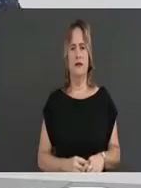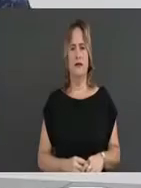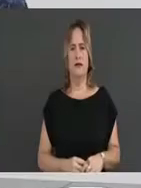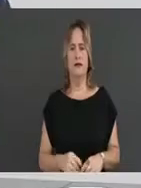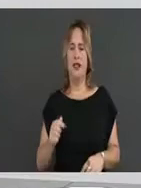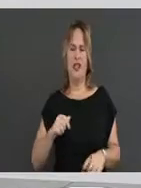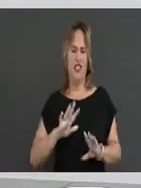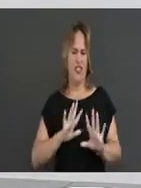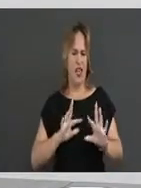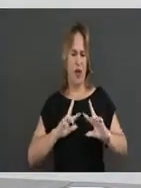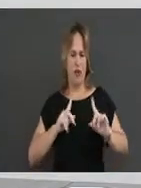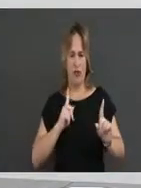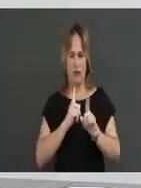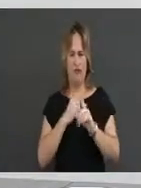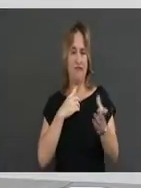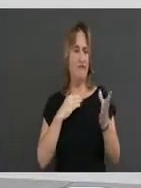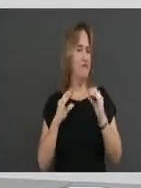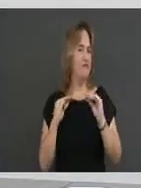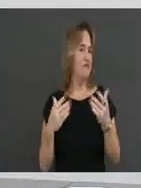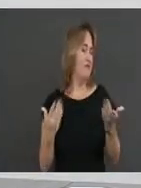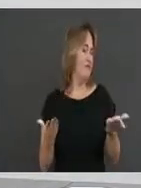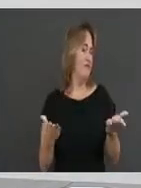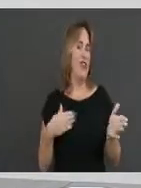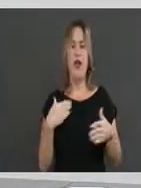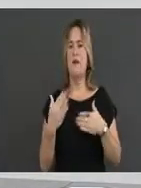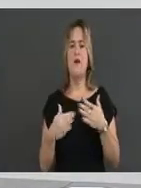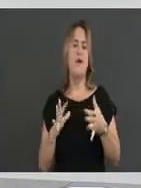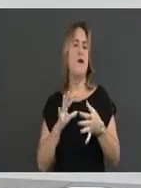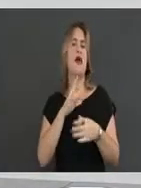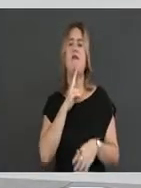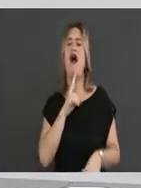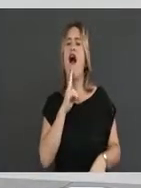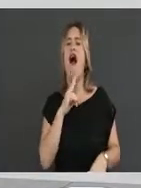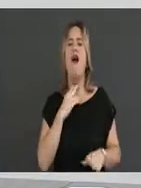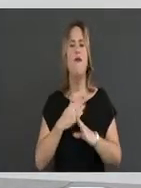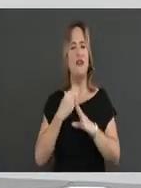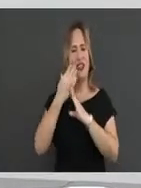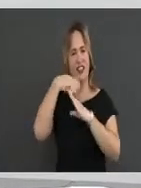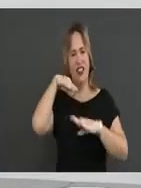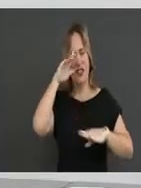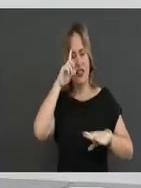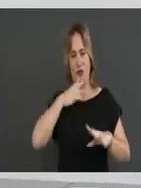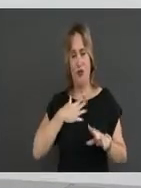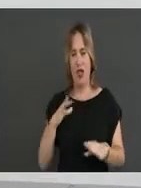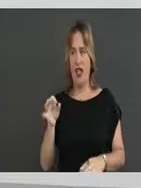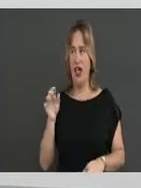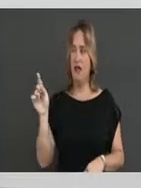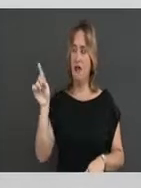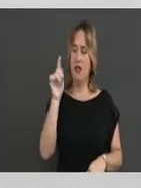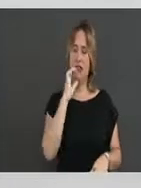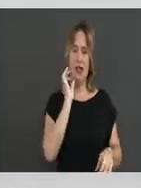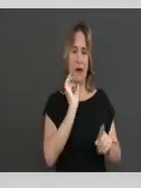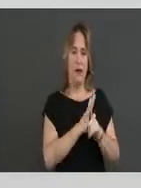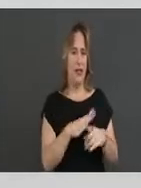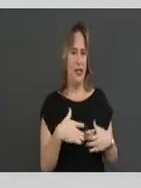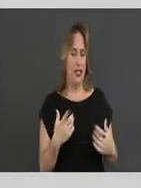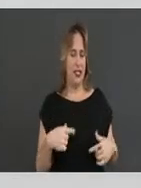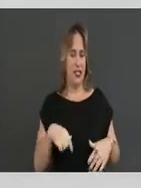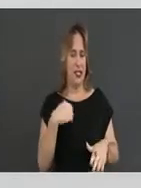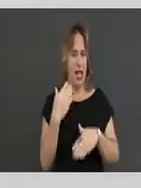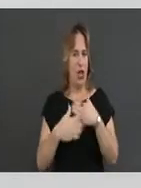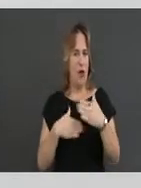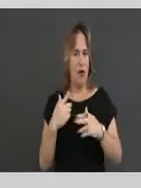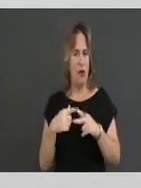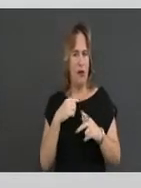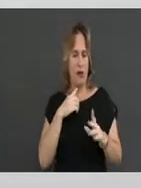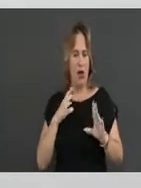Y estamos de vuelta para hablar acerca de la situación del agua en Santiago de Cuba, en nuestros municipios, a partir de las problemáticas